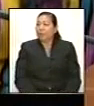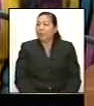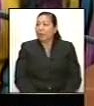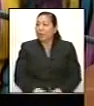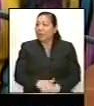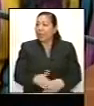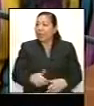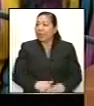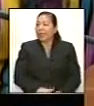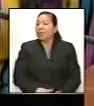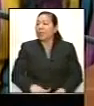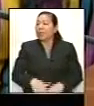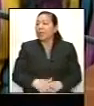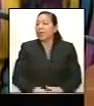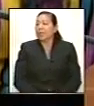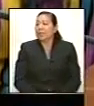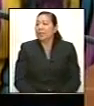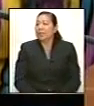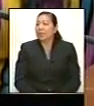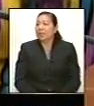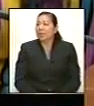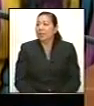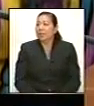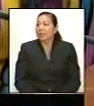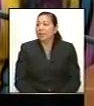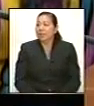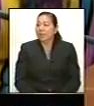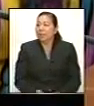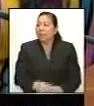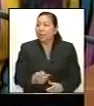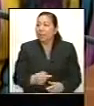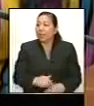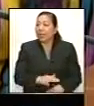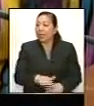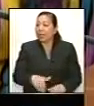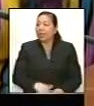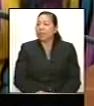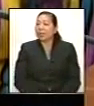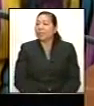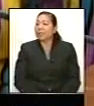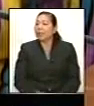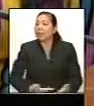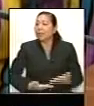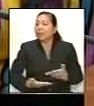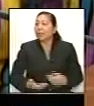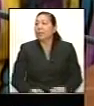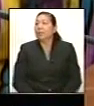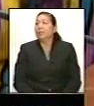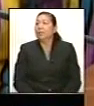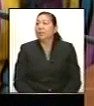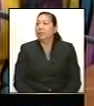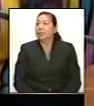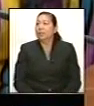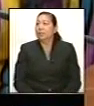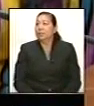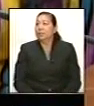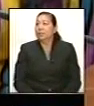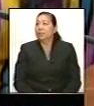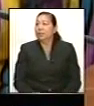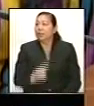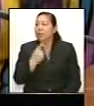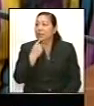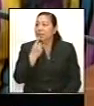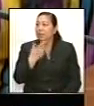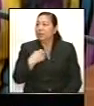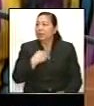de hacernos sentir intimidadas. Yo en esos días después, porque ha pasado 4 días, cada vez que me llega un correo me